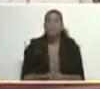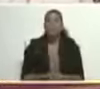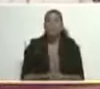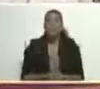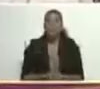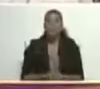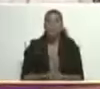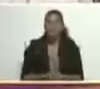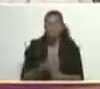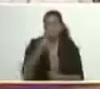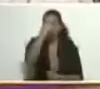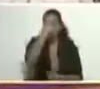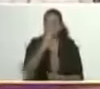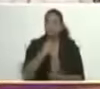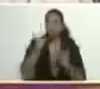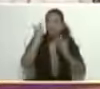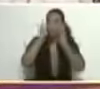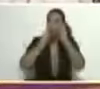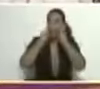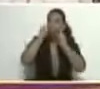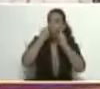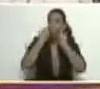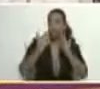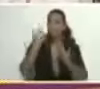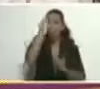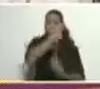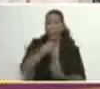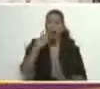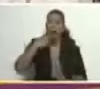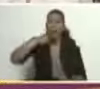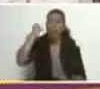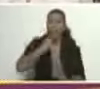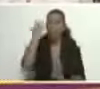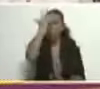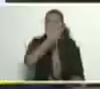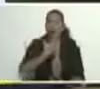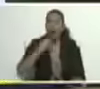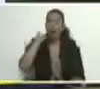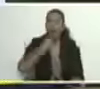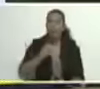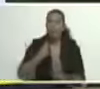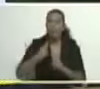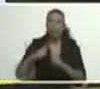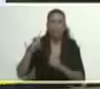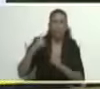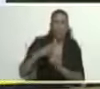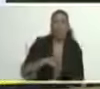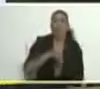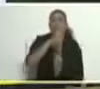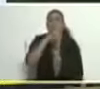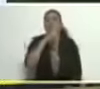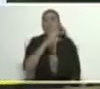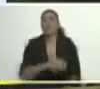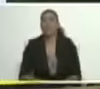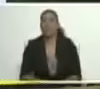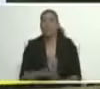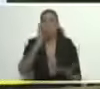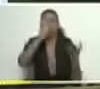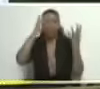Claro, tú tienes un rostro agradable, secretario general. No como el rostro horrible de Luis